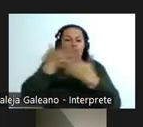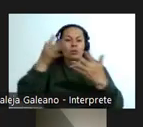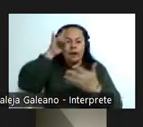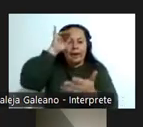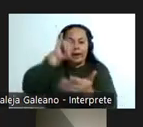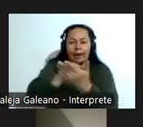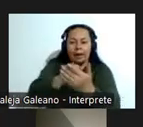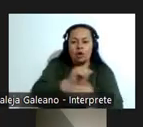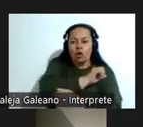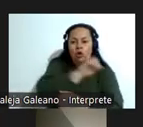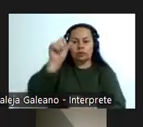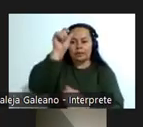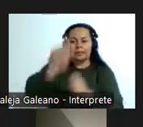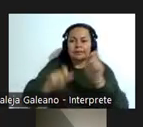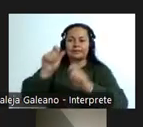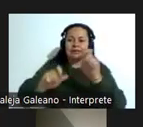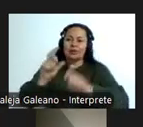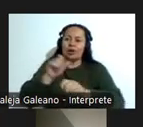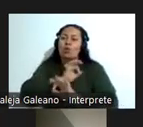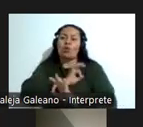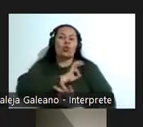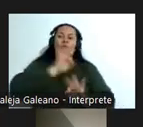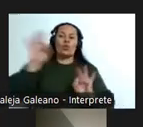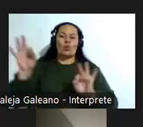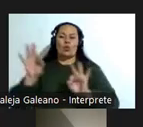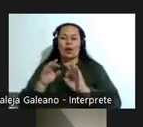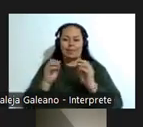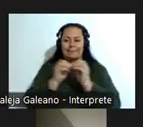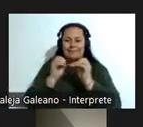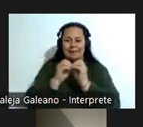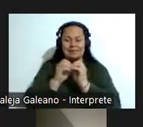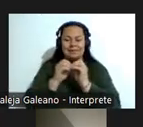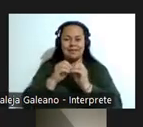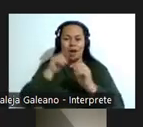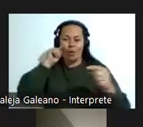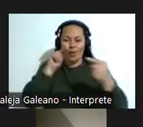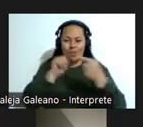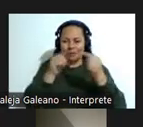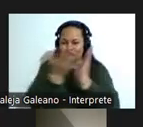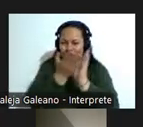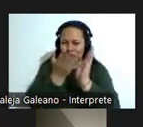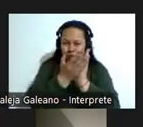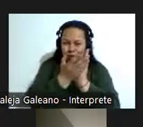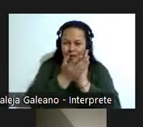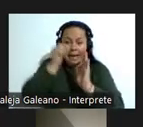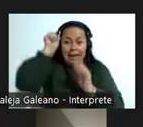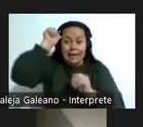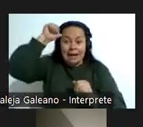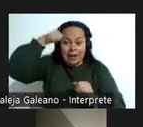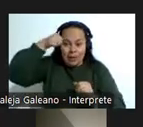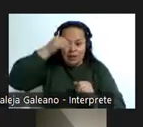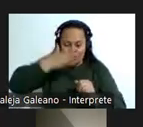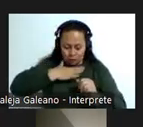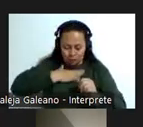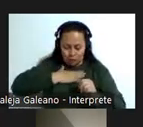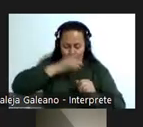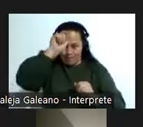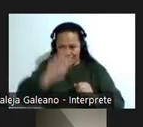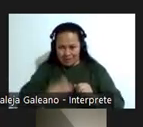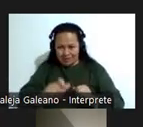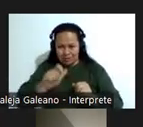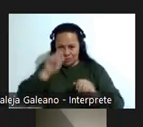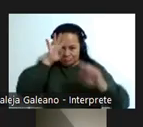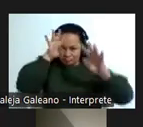nadie nunca más, ojalá, objeto de estudio. Recuerden que somos sujetos y que somos sujetas